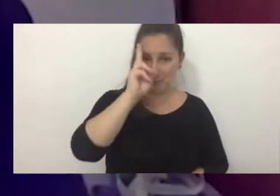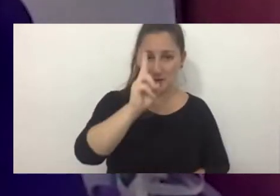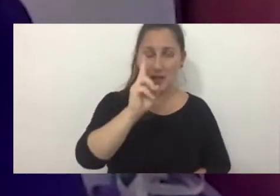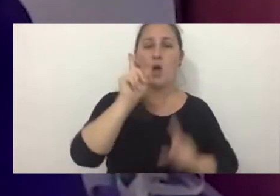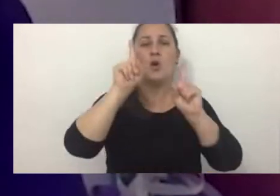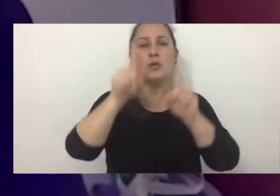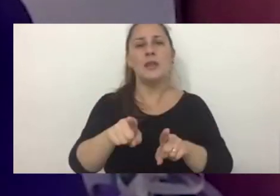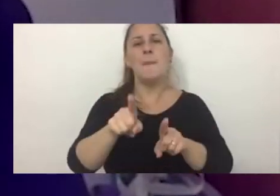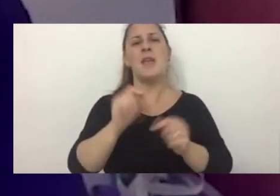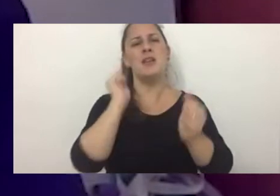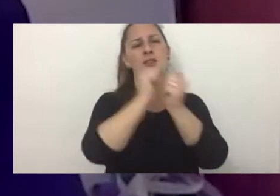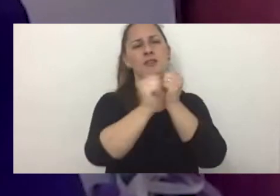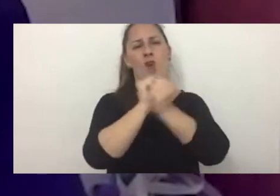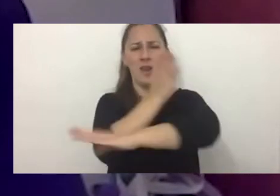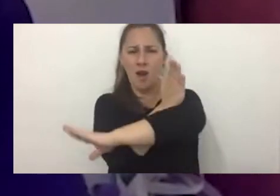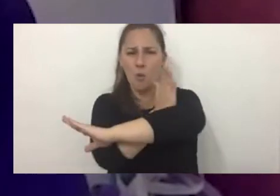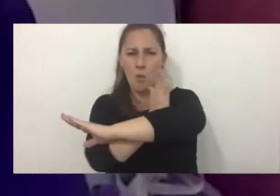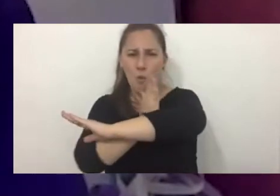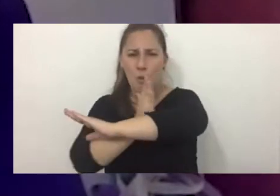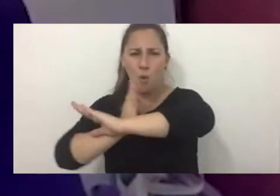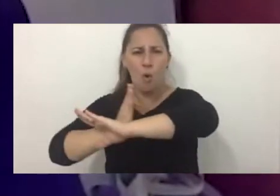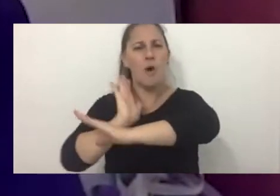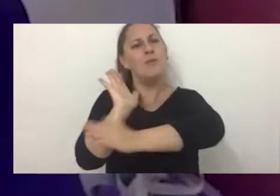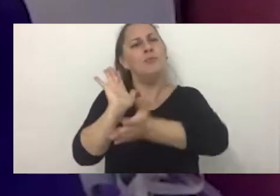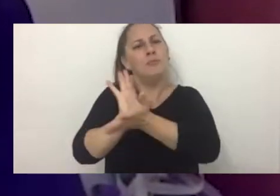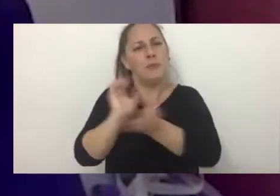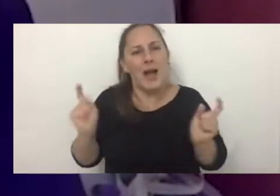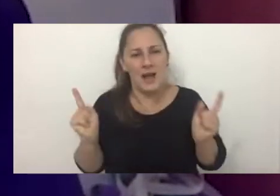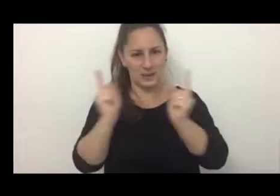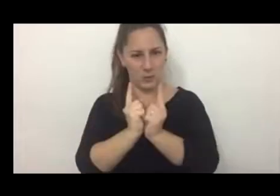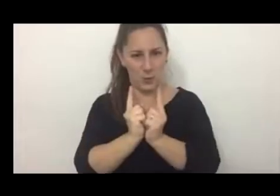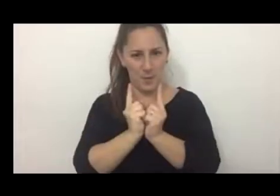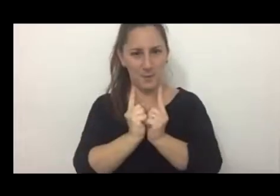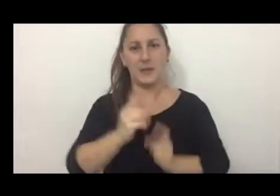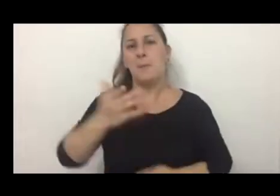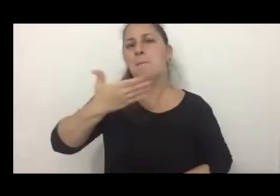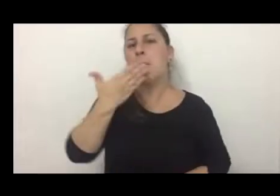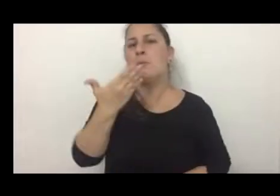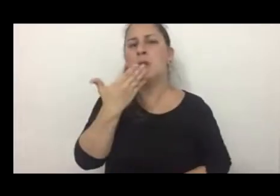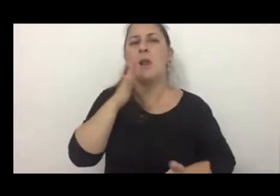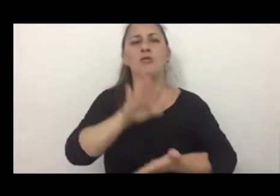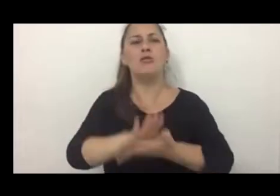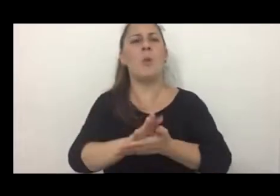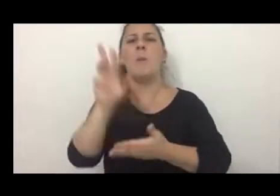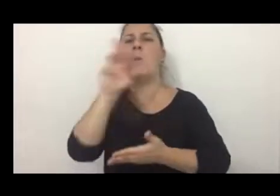y eso es lo extraño, que tenga que existir una ley para ello.